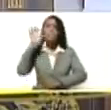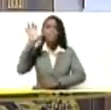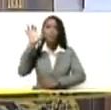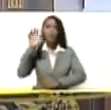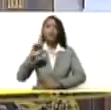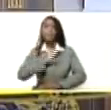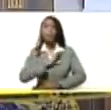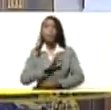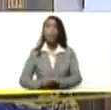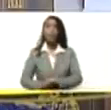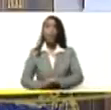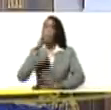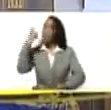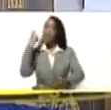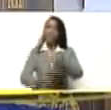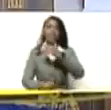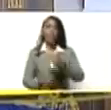prohibido